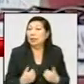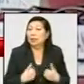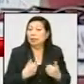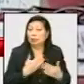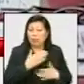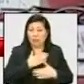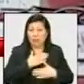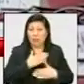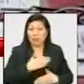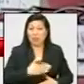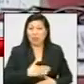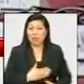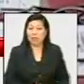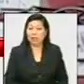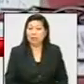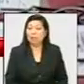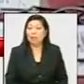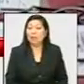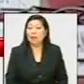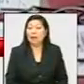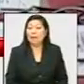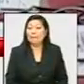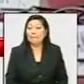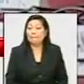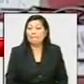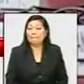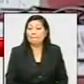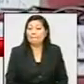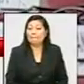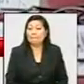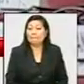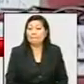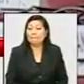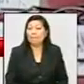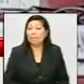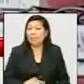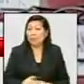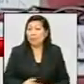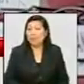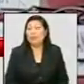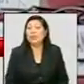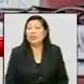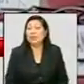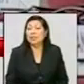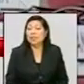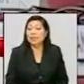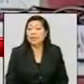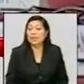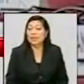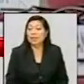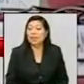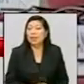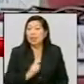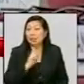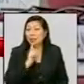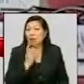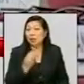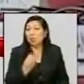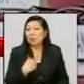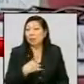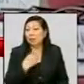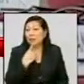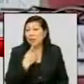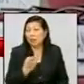organismo. Ahora, el producto bevacizumab es un producto, como les he